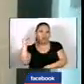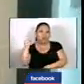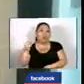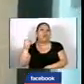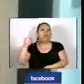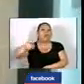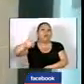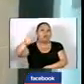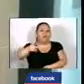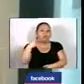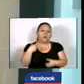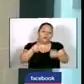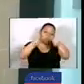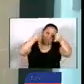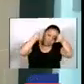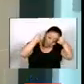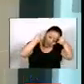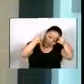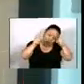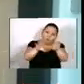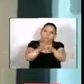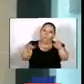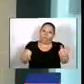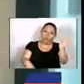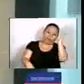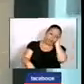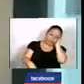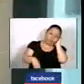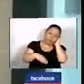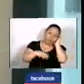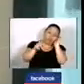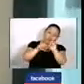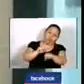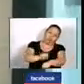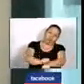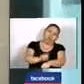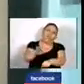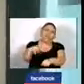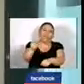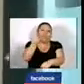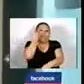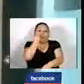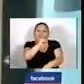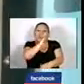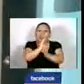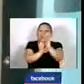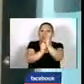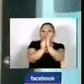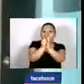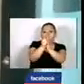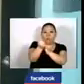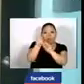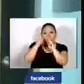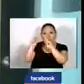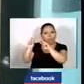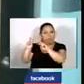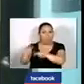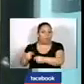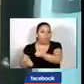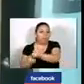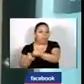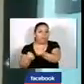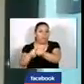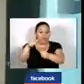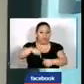libertad, murió esposada de una camilla en un hospital público debido a un cáncer linfático que el Estado salvadoreño no trató adecuadamente.